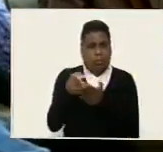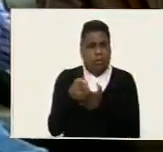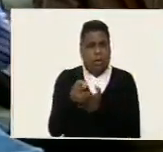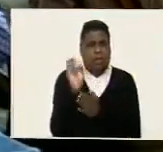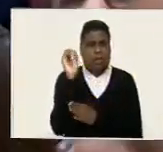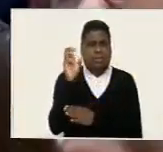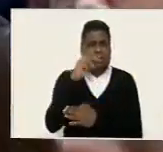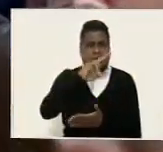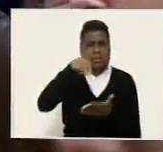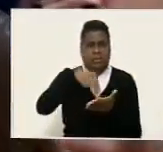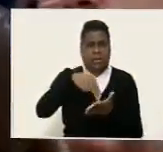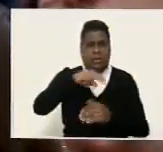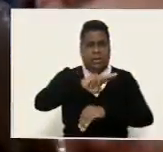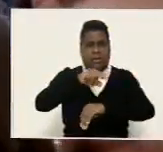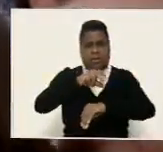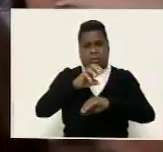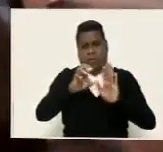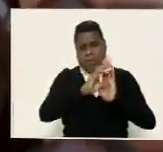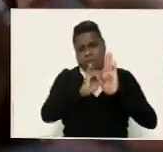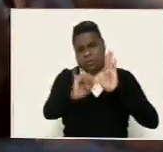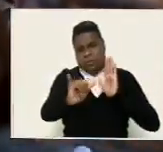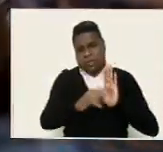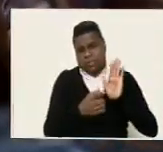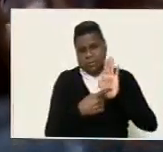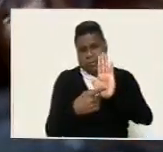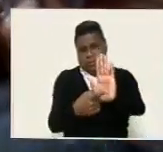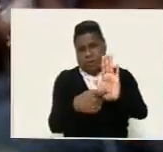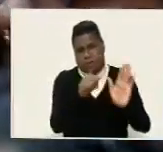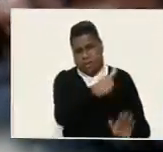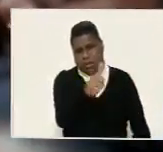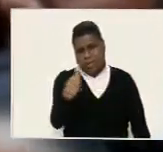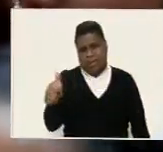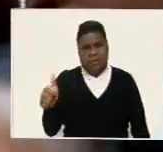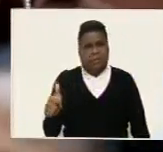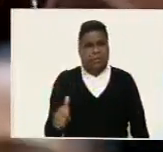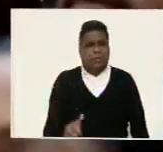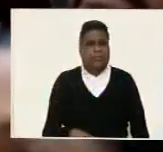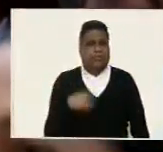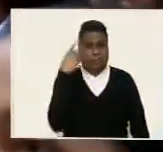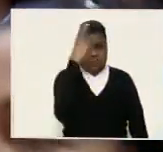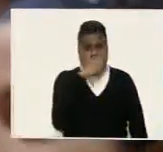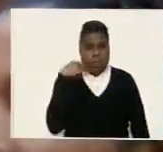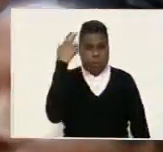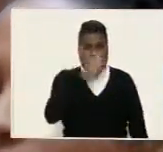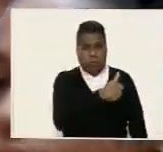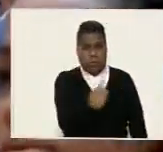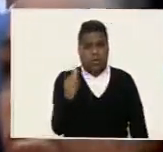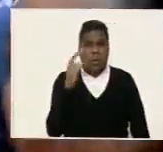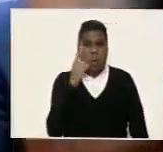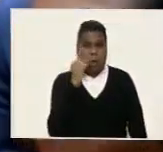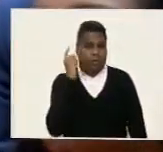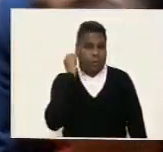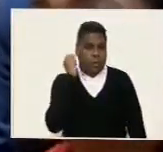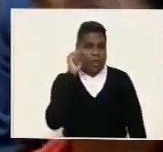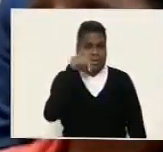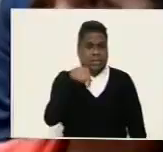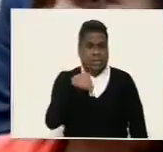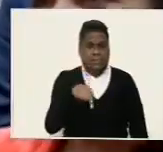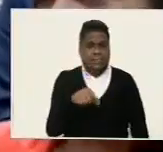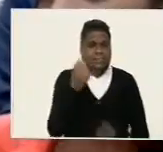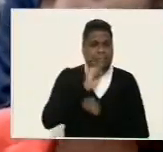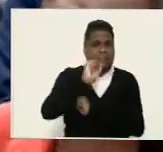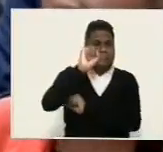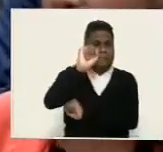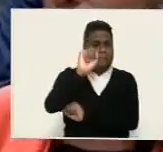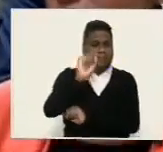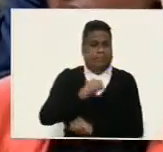Constituyente. Representado en cada uno de ustedes, en cada uno de sus rostros, cada hombre y mujer de este pueblo está aquí, defendiendo